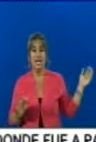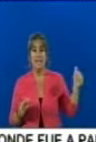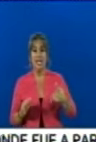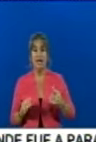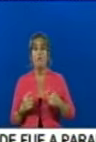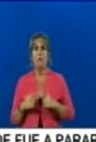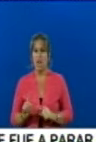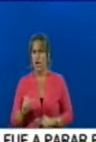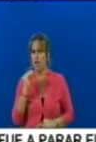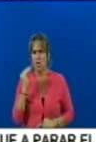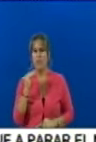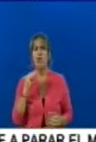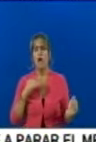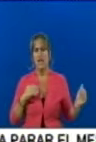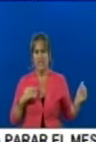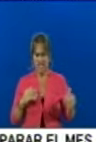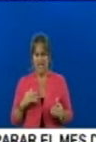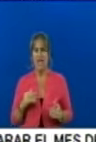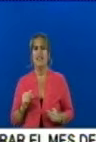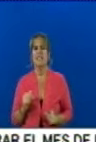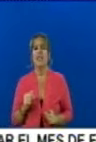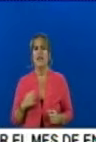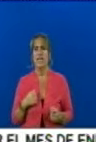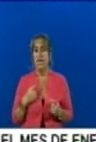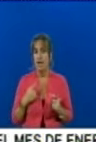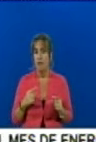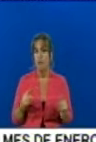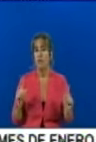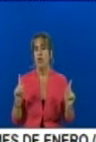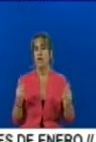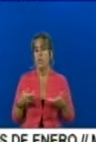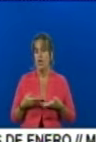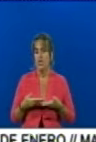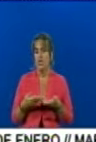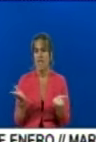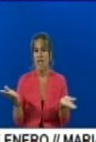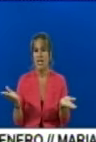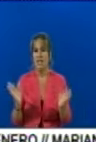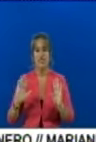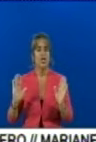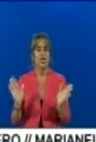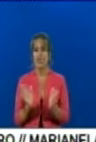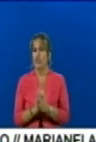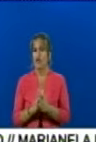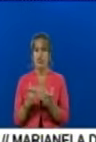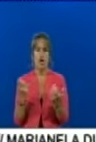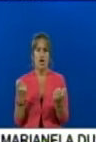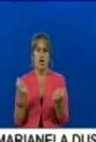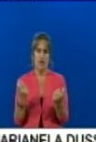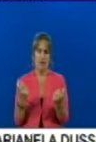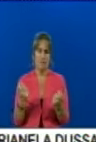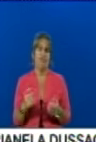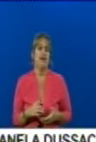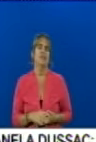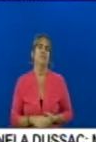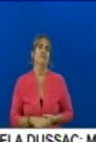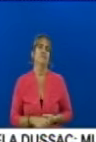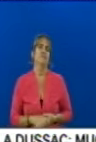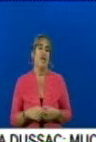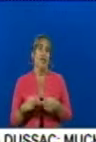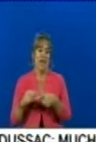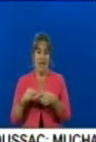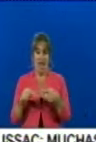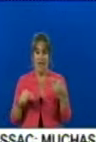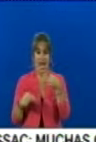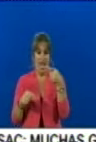pero llegarán y podremos pagar, por decirlo de alguna manera, la crema dental